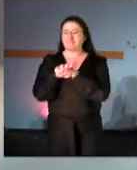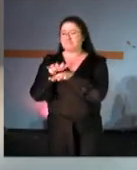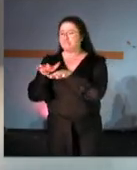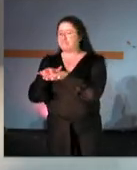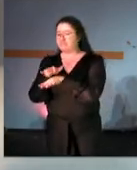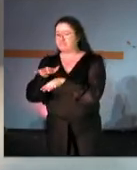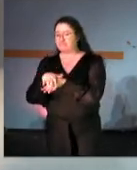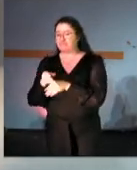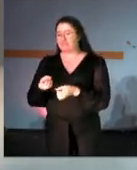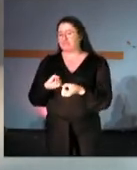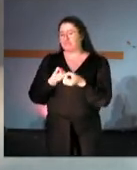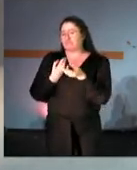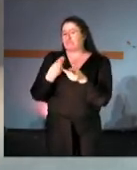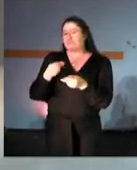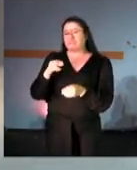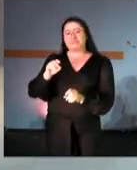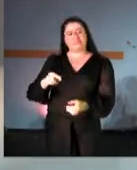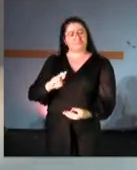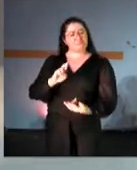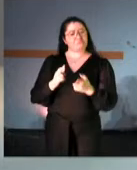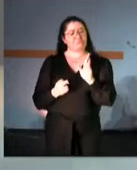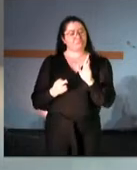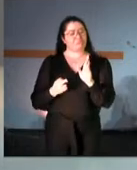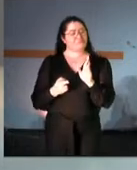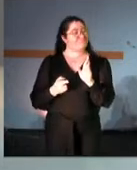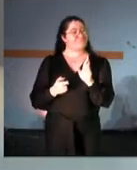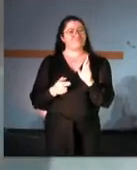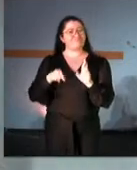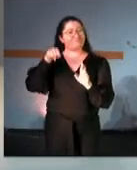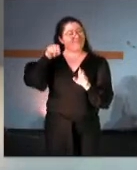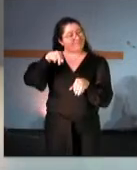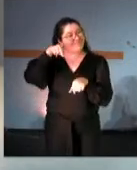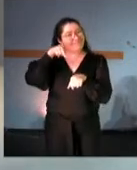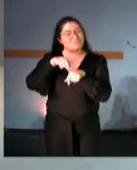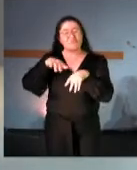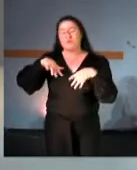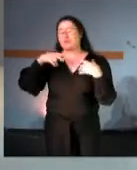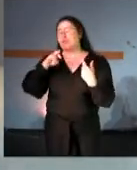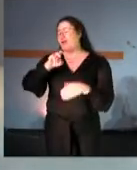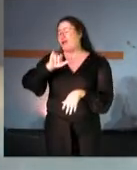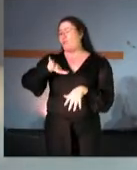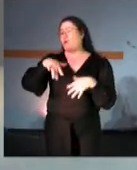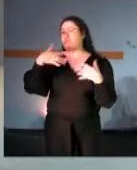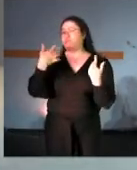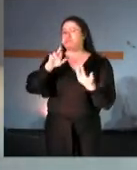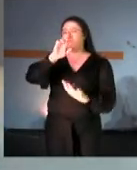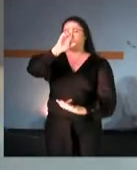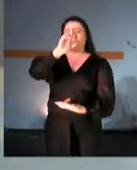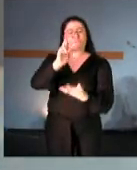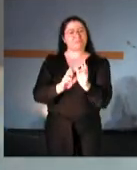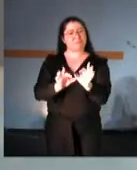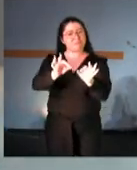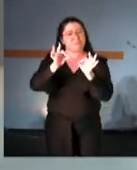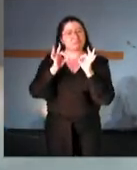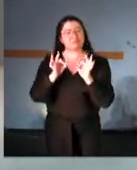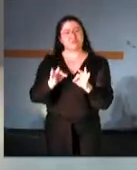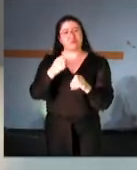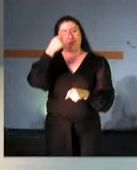pero esta fue una verdadera revolución. El pueblo nicaragüense irrumpió violentamente para apropiarse de su propia